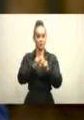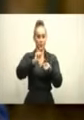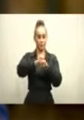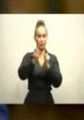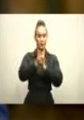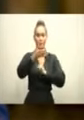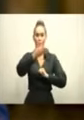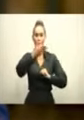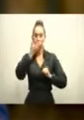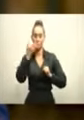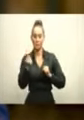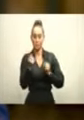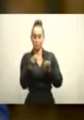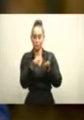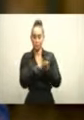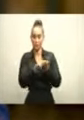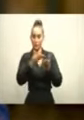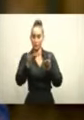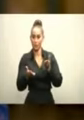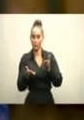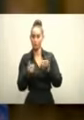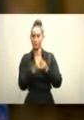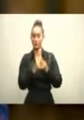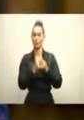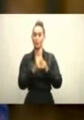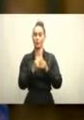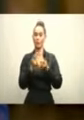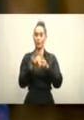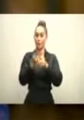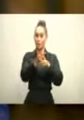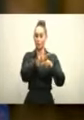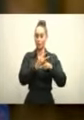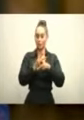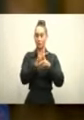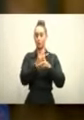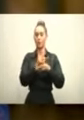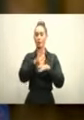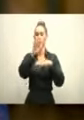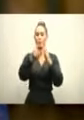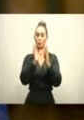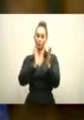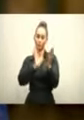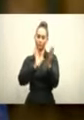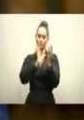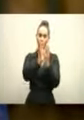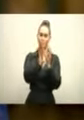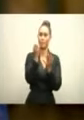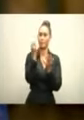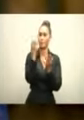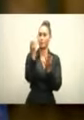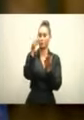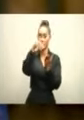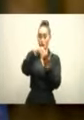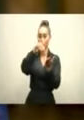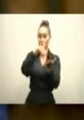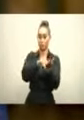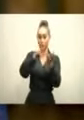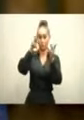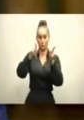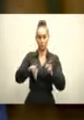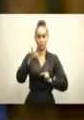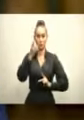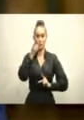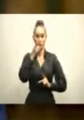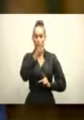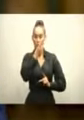calidad del gasto y protegemos las partidas sociales que afectan a millones de dominicanos y dominicanas. Hemos